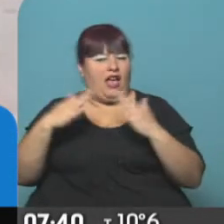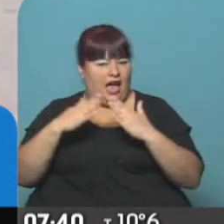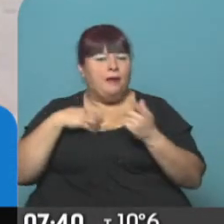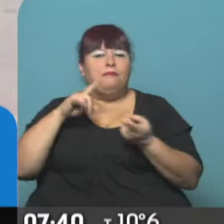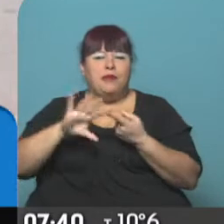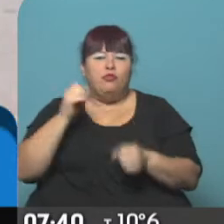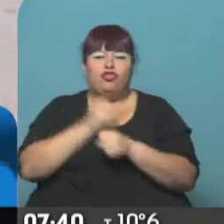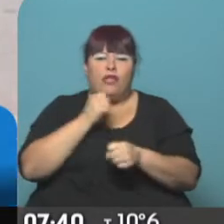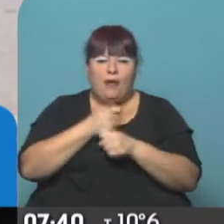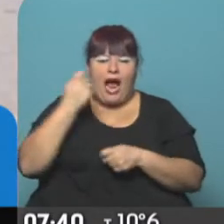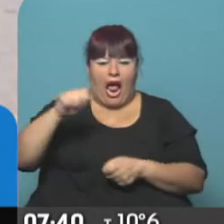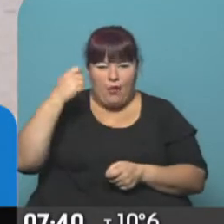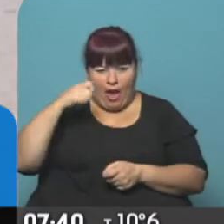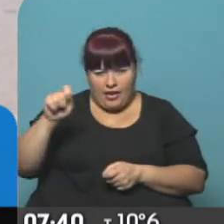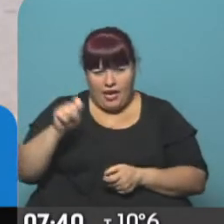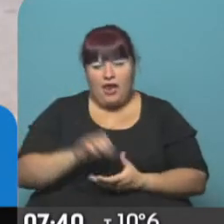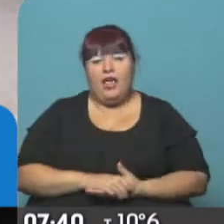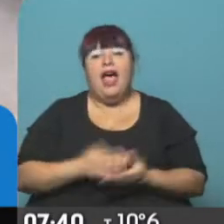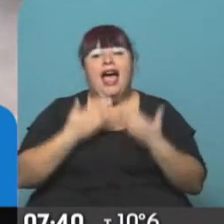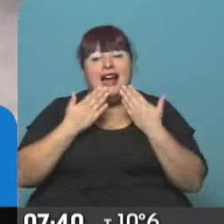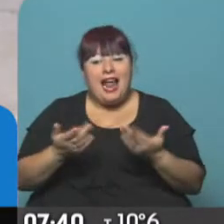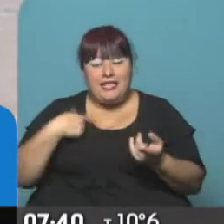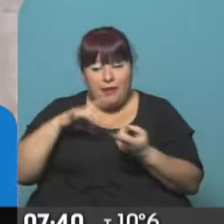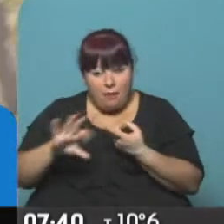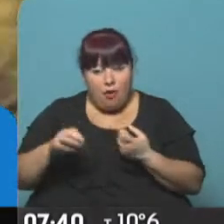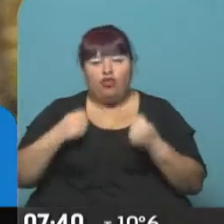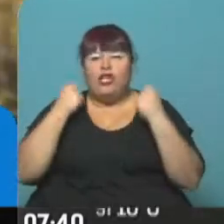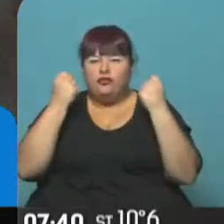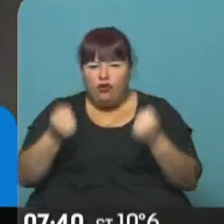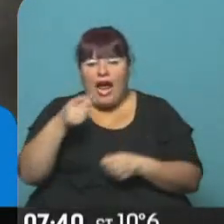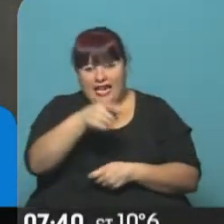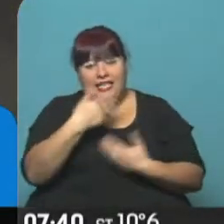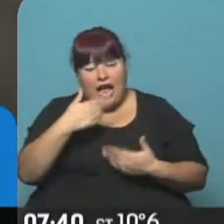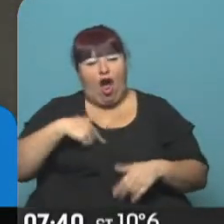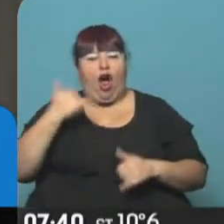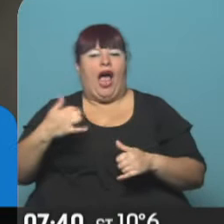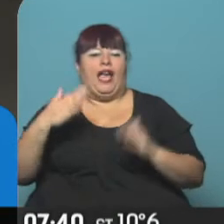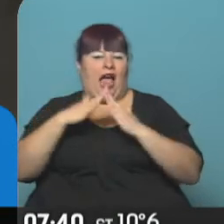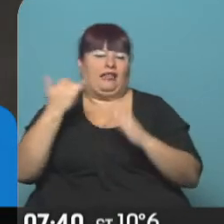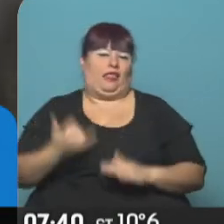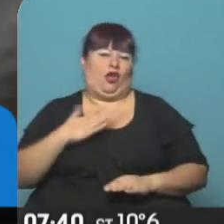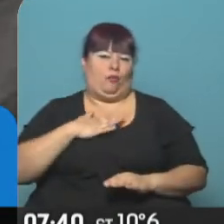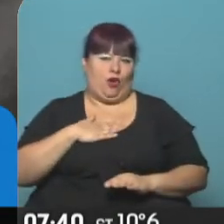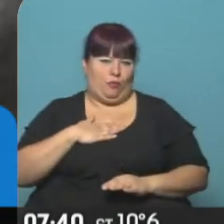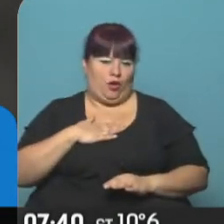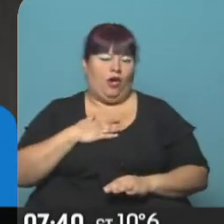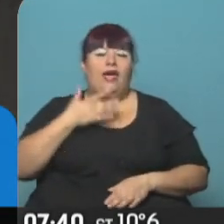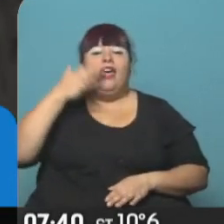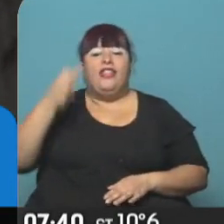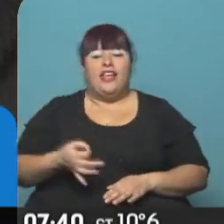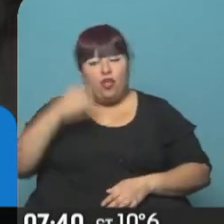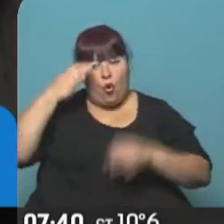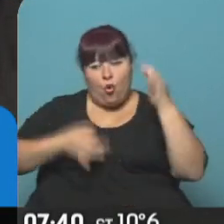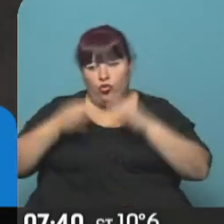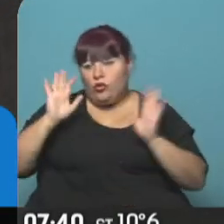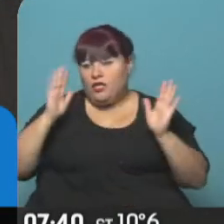marido trabajó de albañil, y gracias a mi marido, a su esfuerzo y a ella, hoy tenemos una vivienda. Es una decisión que toma la justicia en